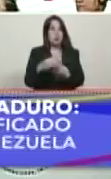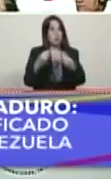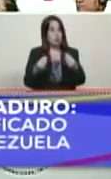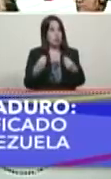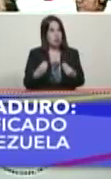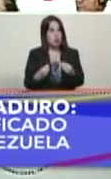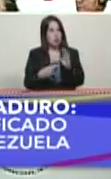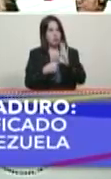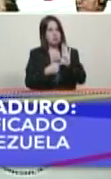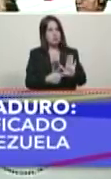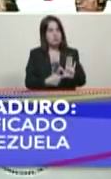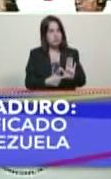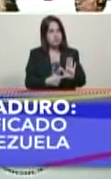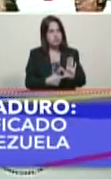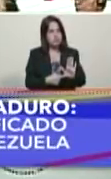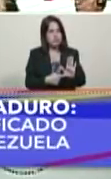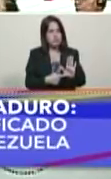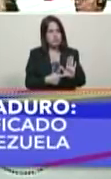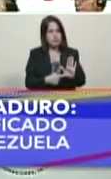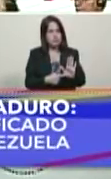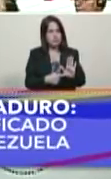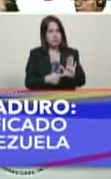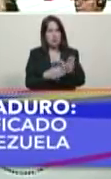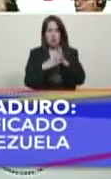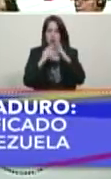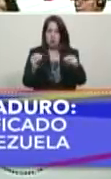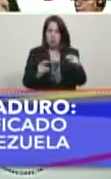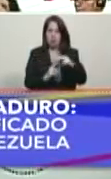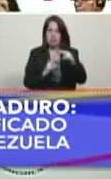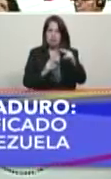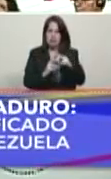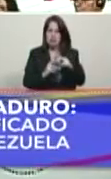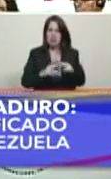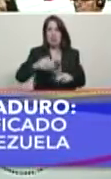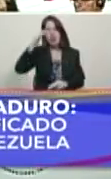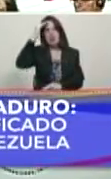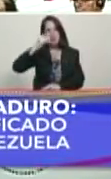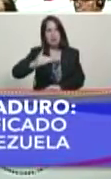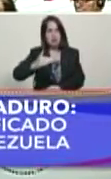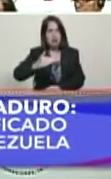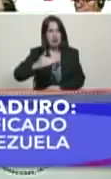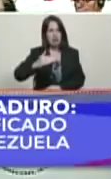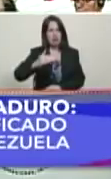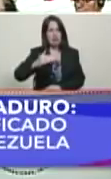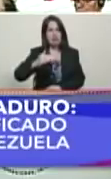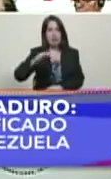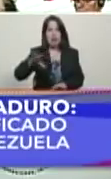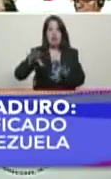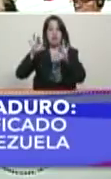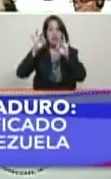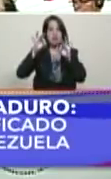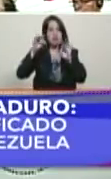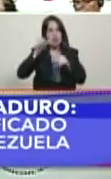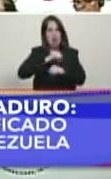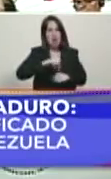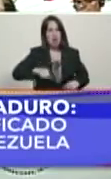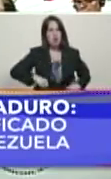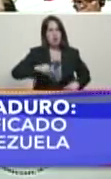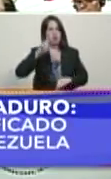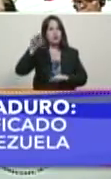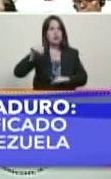al pueblo de ureña es antonio del táchira a la fuerza armada nacional bolivariana en especial a la guardia nacional bolivariana